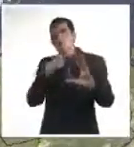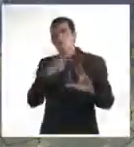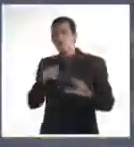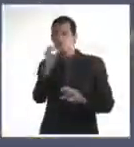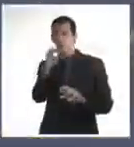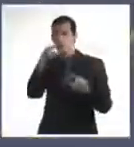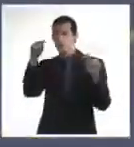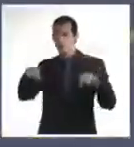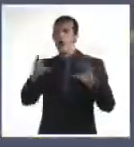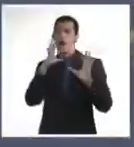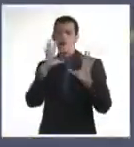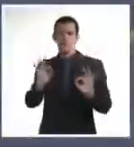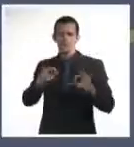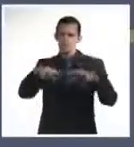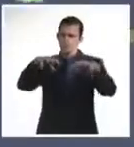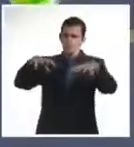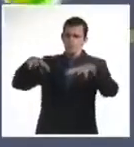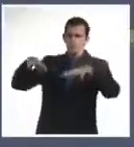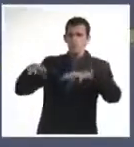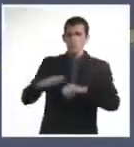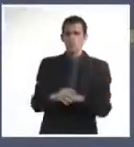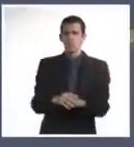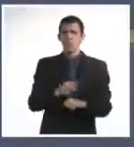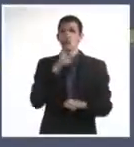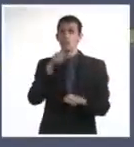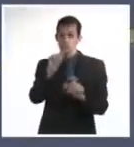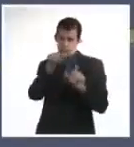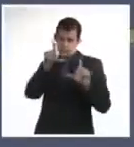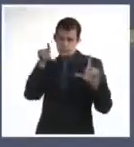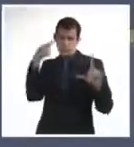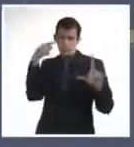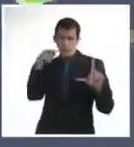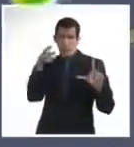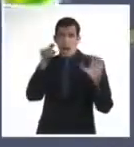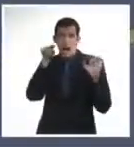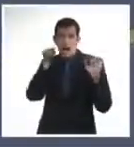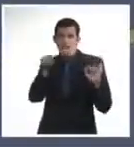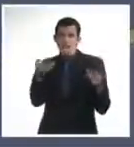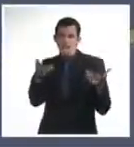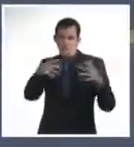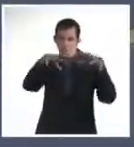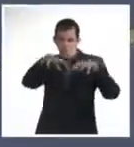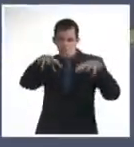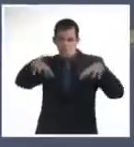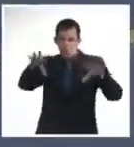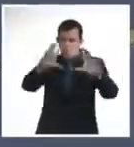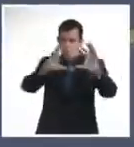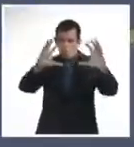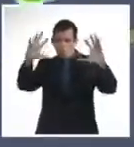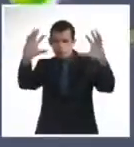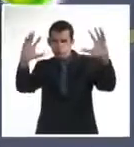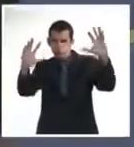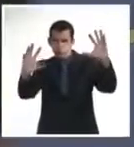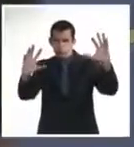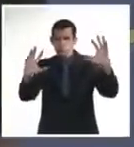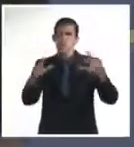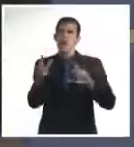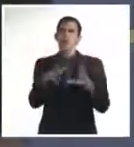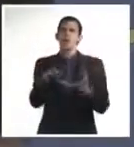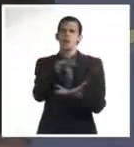de nuestro país. En una imagen más ampliada se puede observar mejor fuerte actividad de chubascos, lluvias y tormentas eléctricas en las provincias del sur